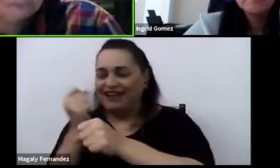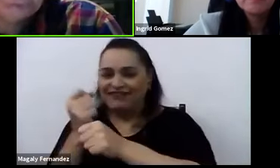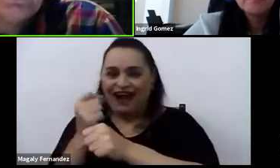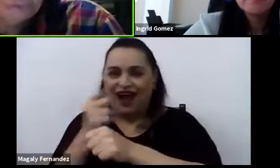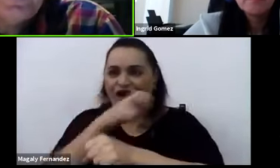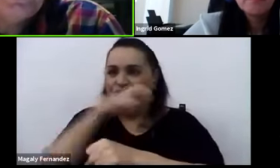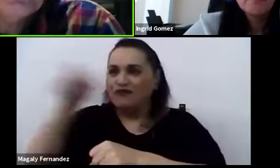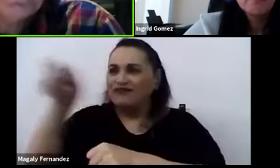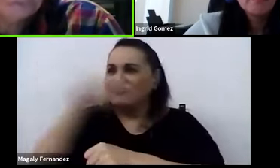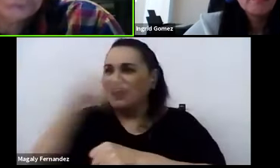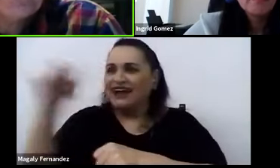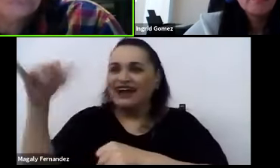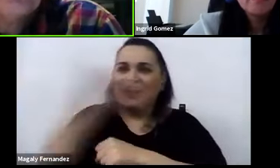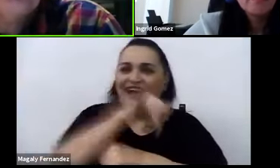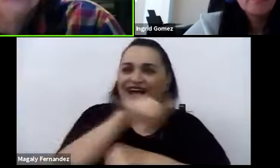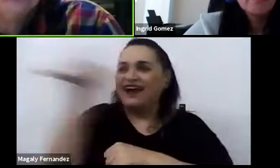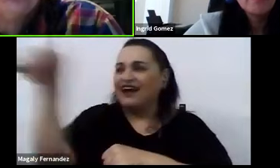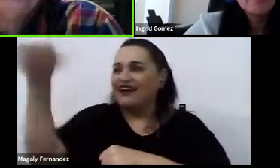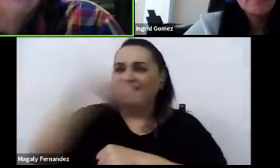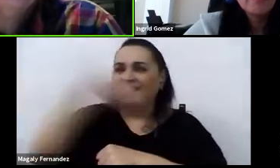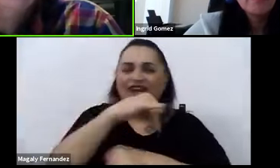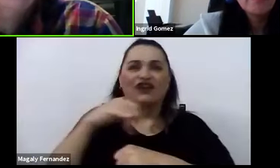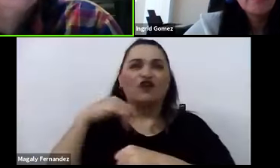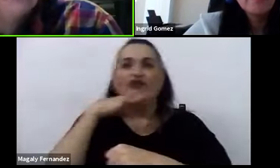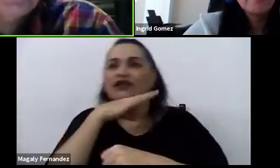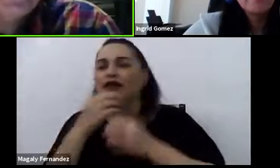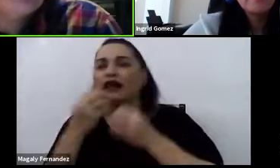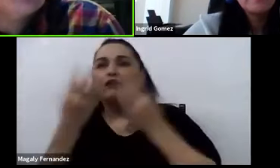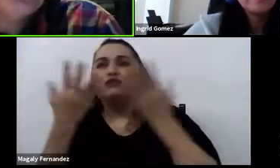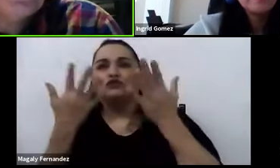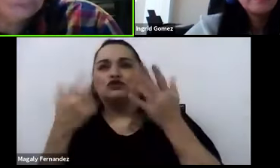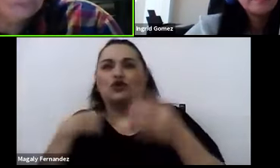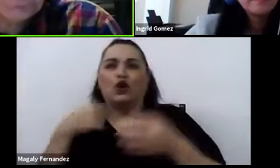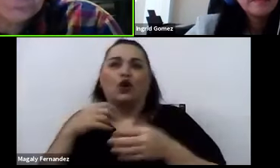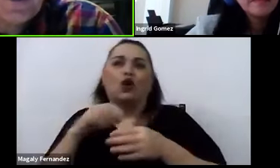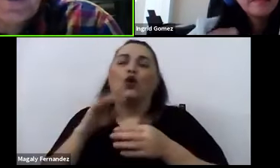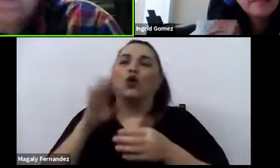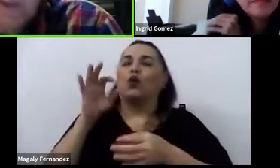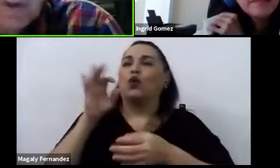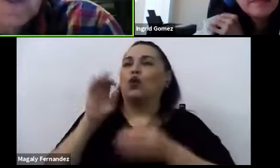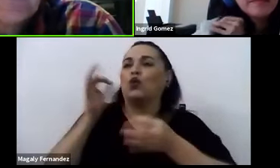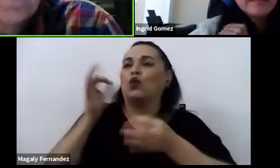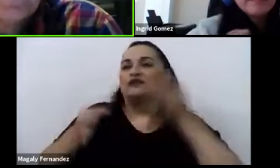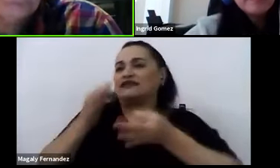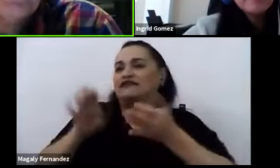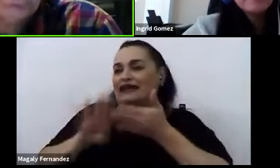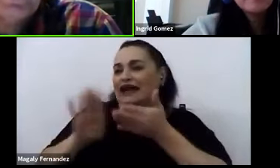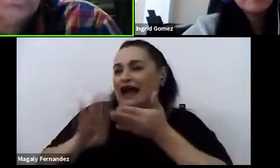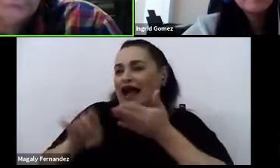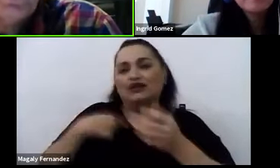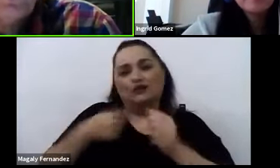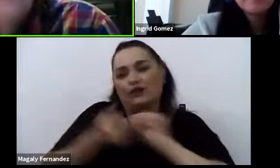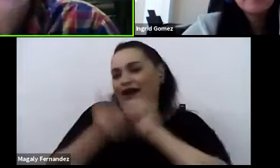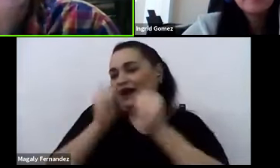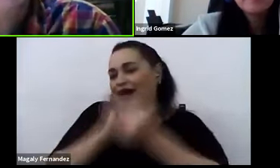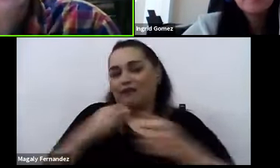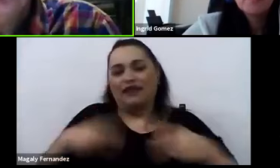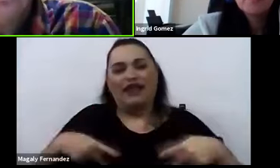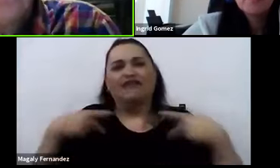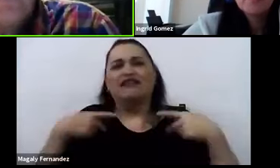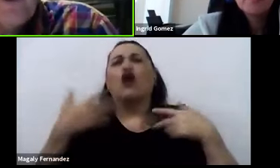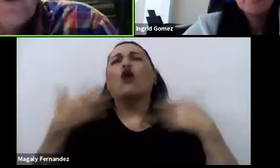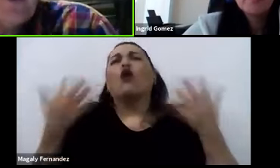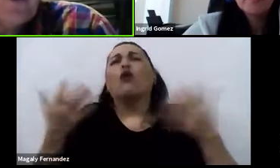en exceso y contaminar por mucho que yo quiera justificar mi condición personal. Tengo que cambiar de vida. ¿Cómo